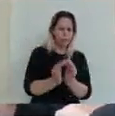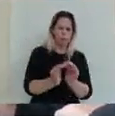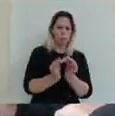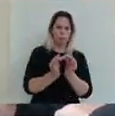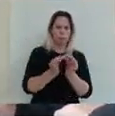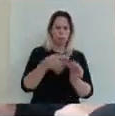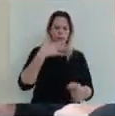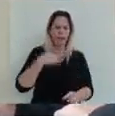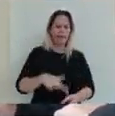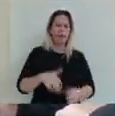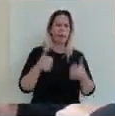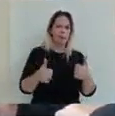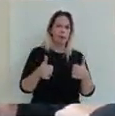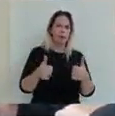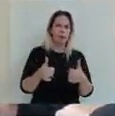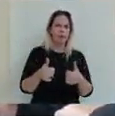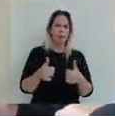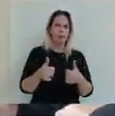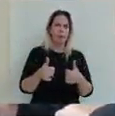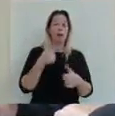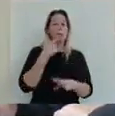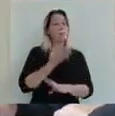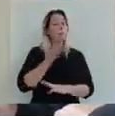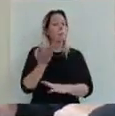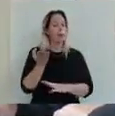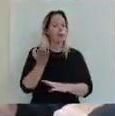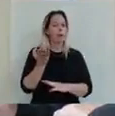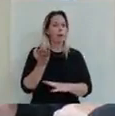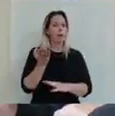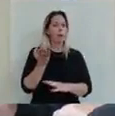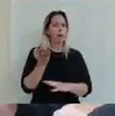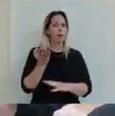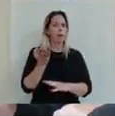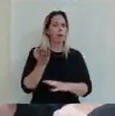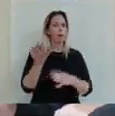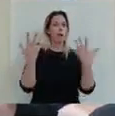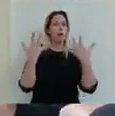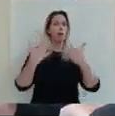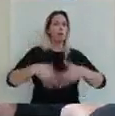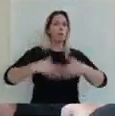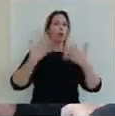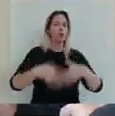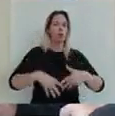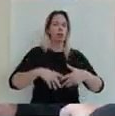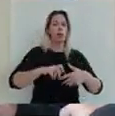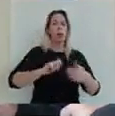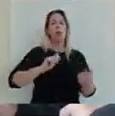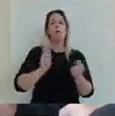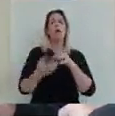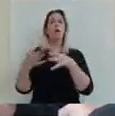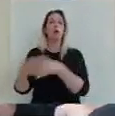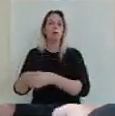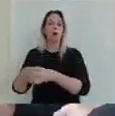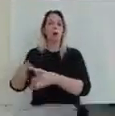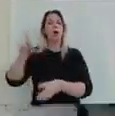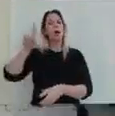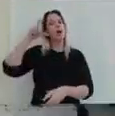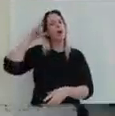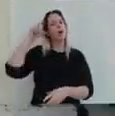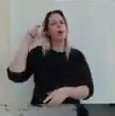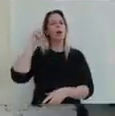presupuesto. Así que voy a pedir que este proyecto pase a la Comisión de Legislación.